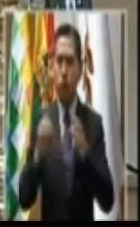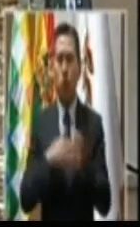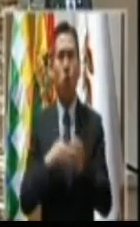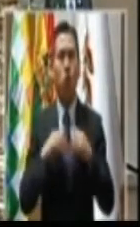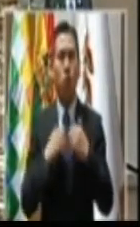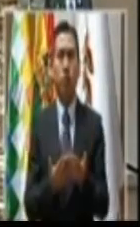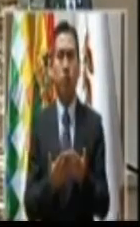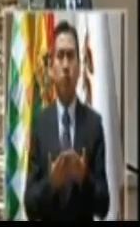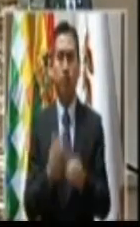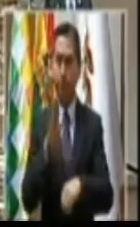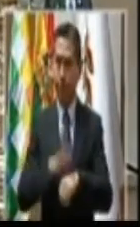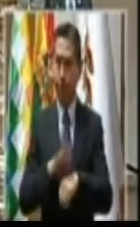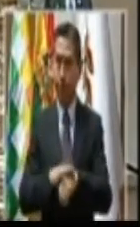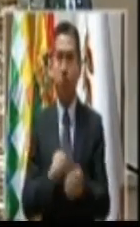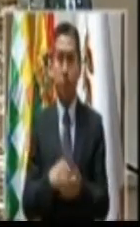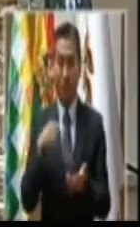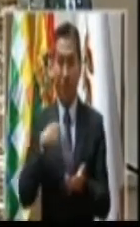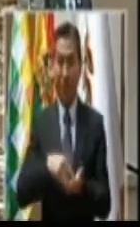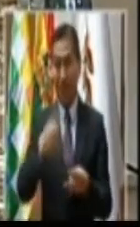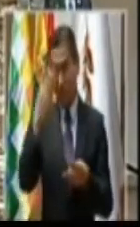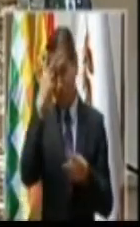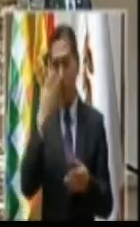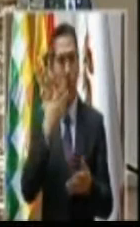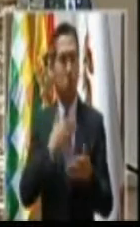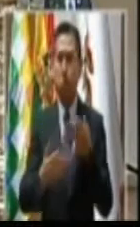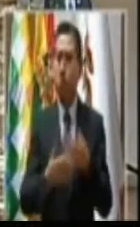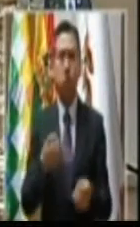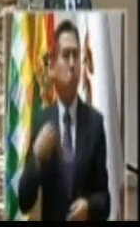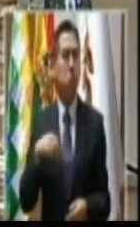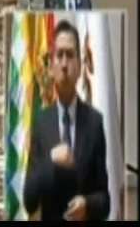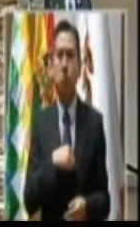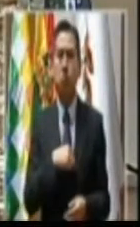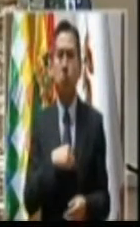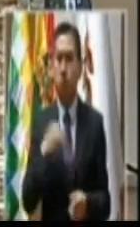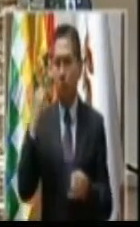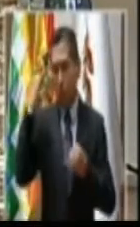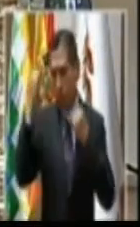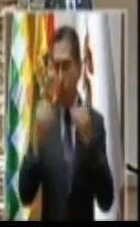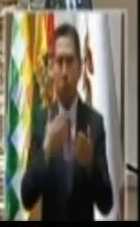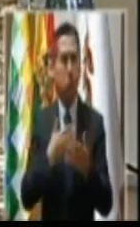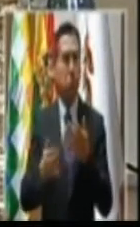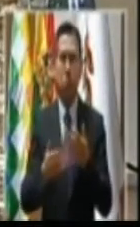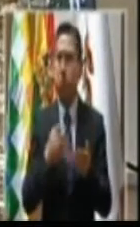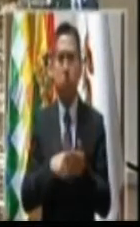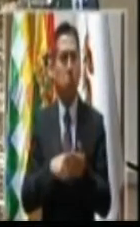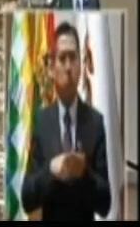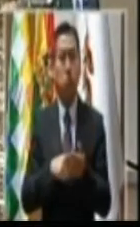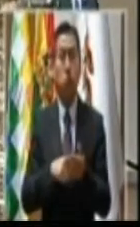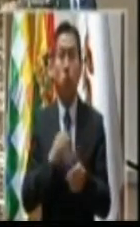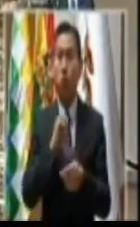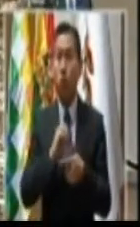sí, mañana no. O Ayer sí, hoy